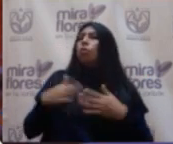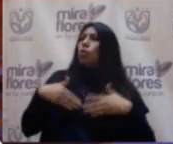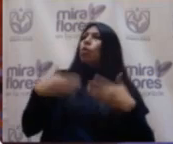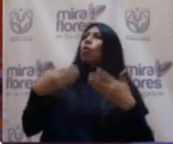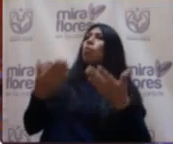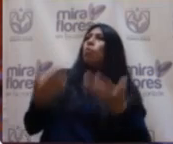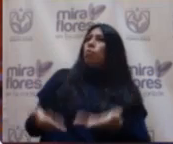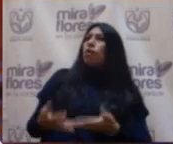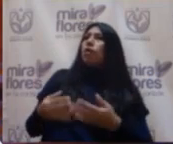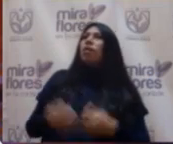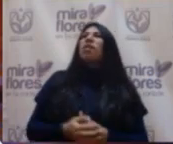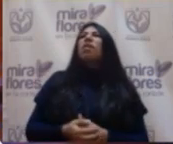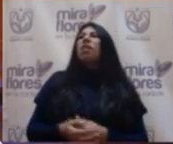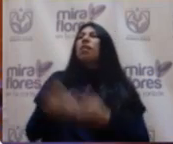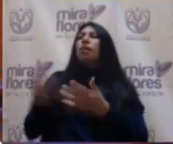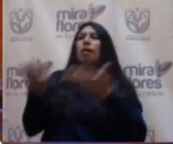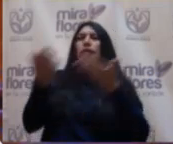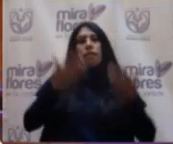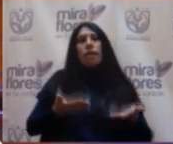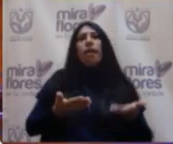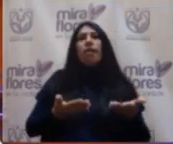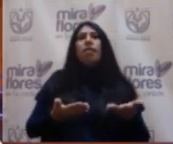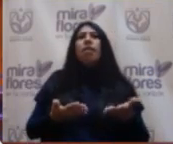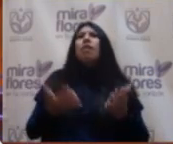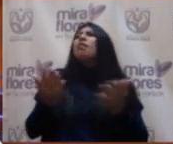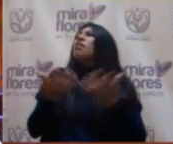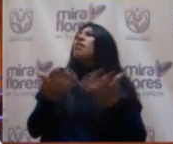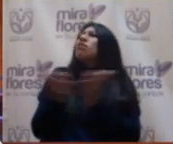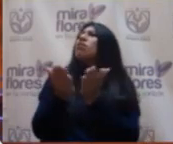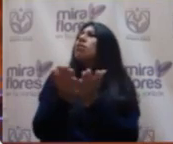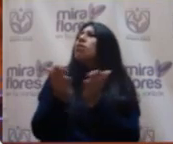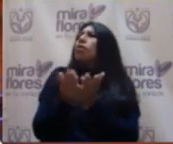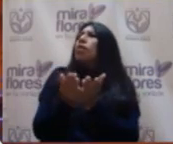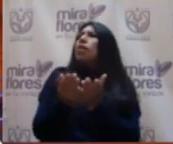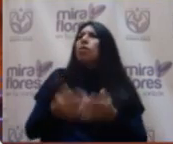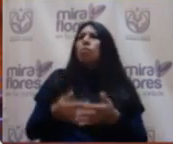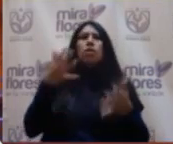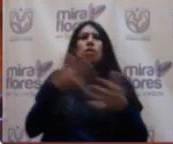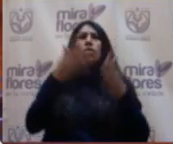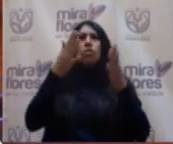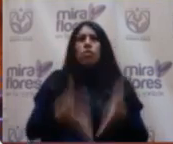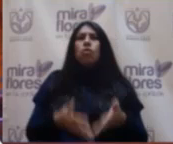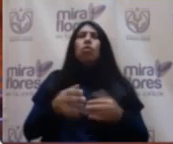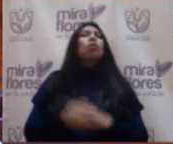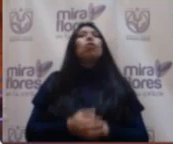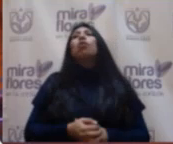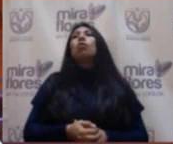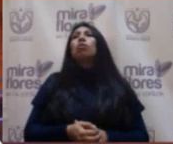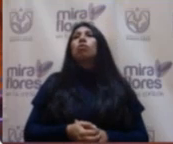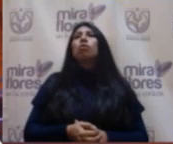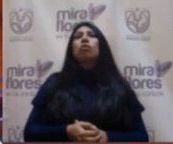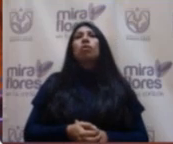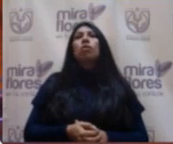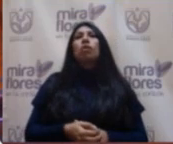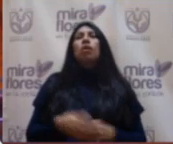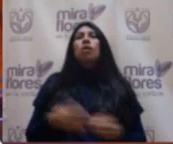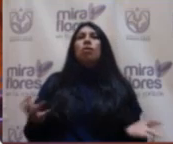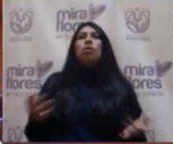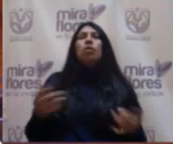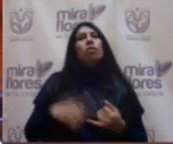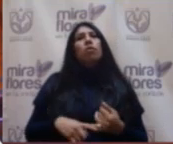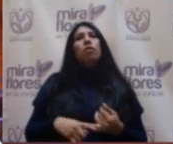cual provienen estos alumnos para poder también hacer alguna labor con esa institución escolar. Una de las cosas